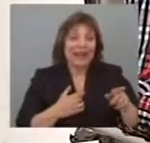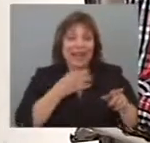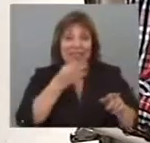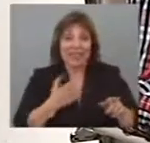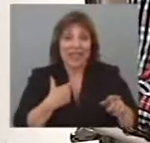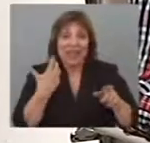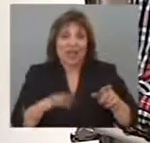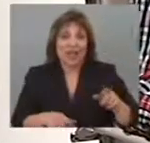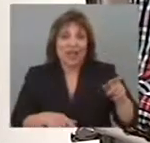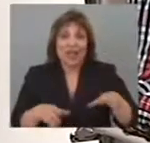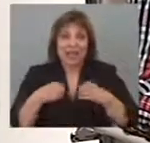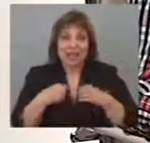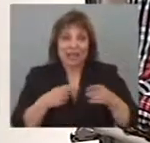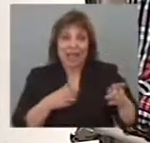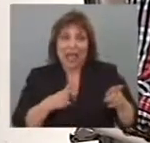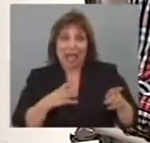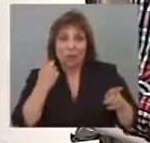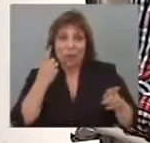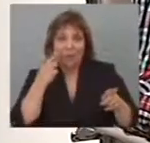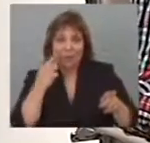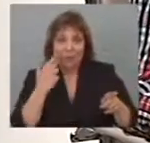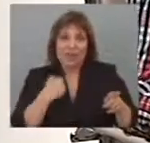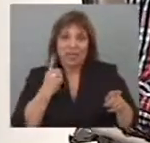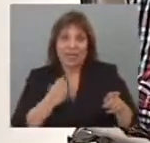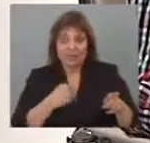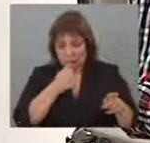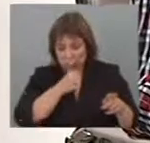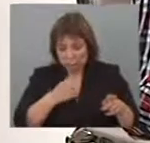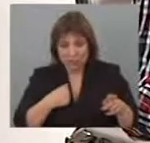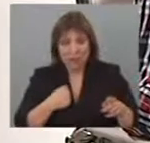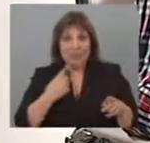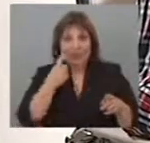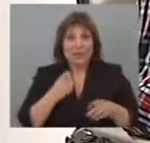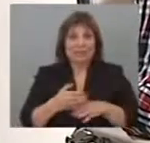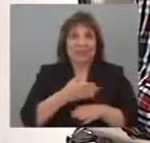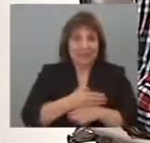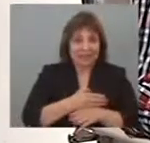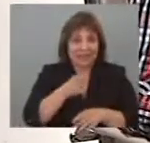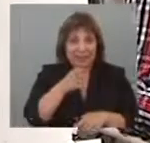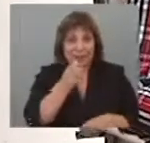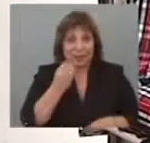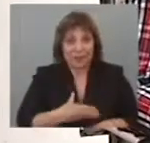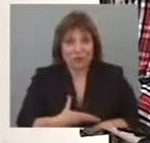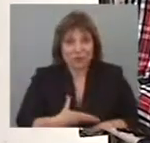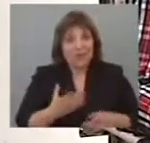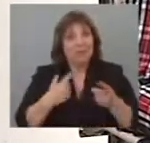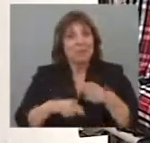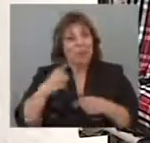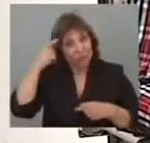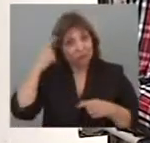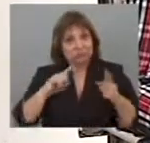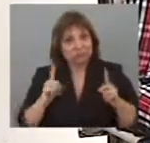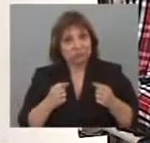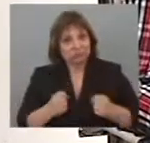no admitir que acá puede haber un problema y que tenemos que abordarlo, sobre todo previniéndolo, que creo que es lo mejor. Porque en realidad yo una cosa que siempre